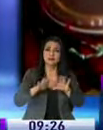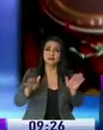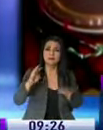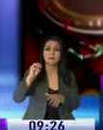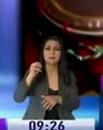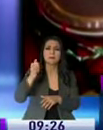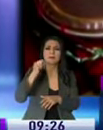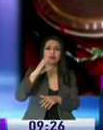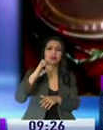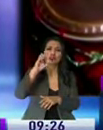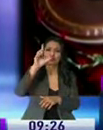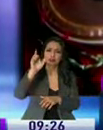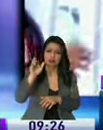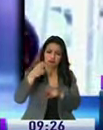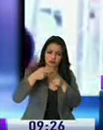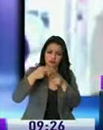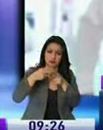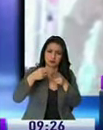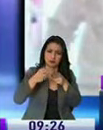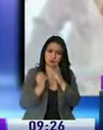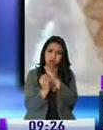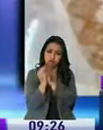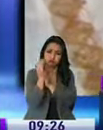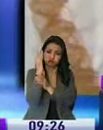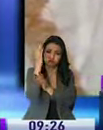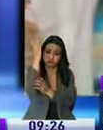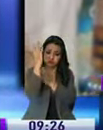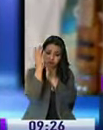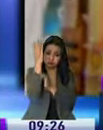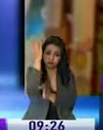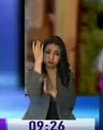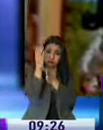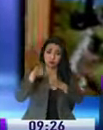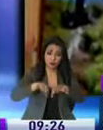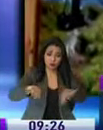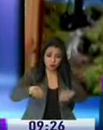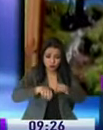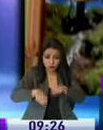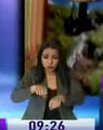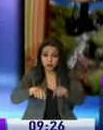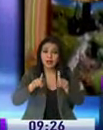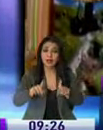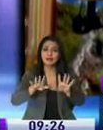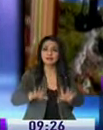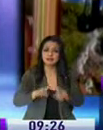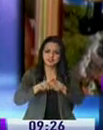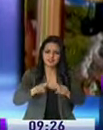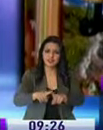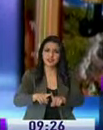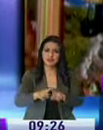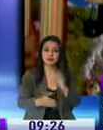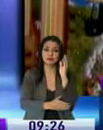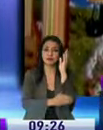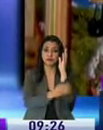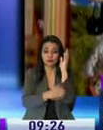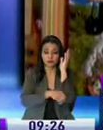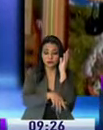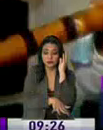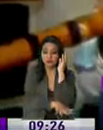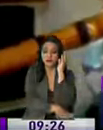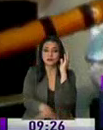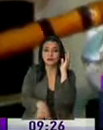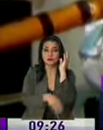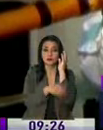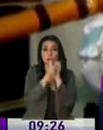macoya de los bambúes, de las cañas guadúas, y eso somos los ecuatorianos. Somos muchos tallos que provenimos de la misma